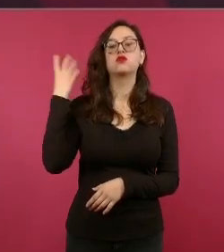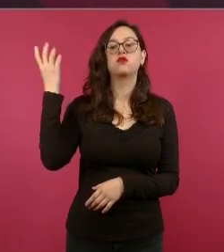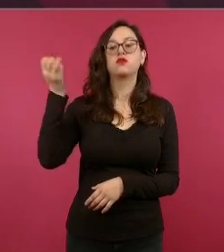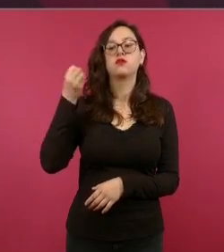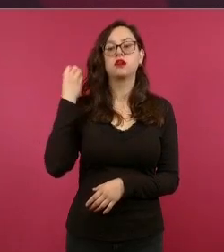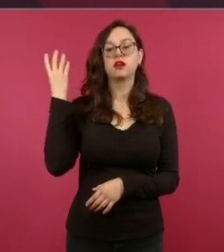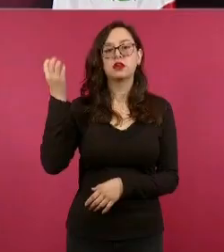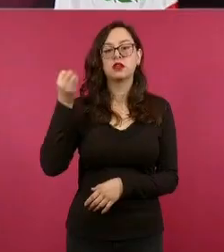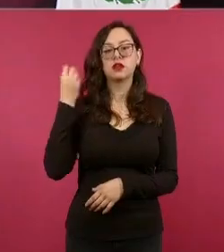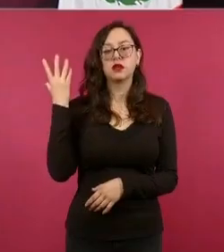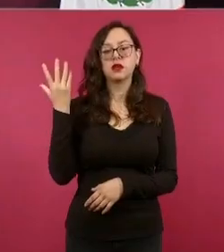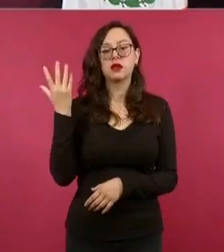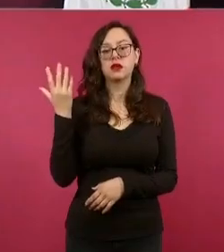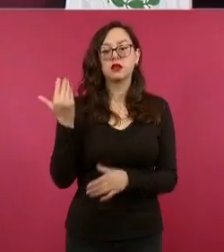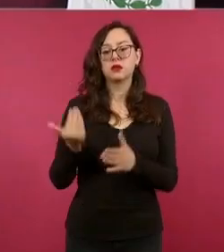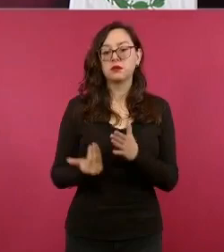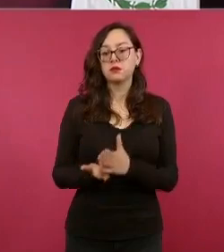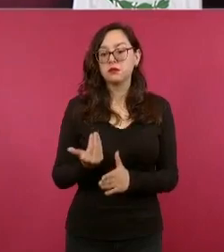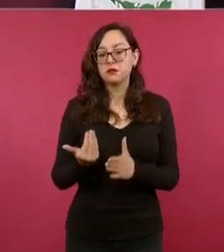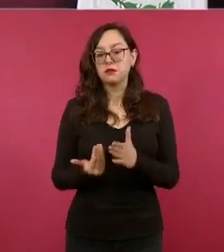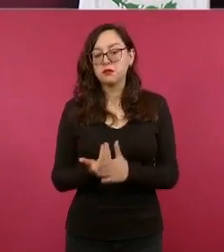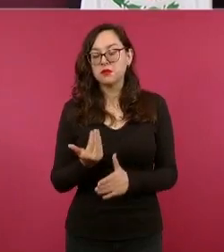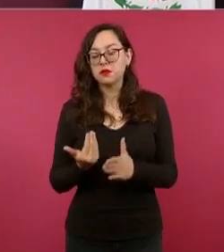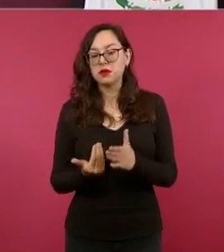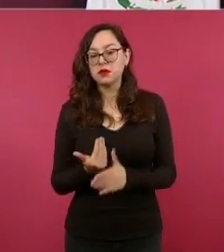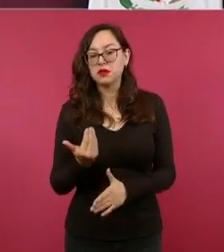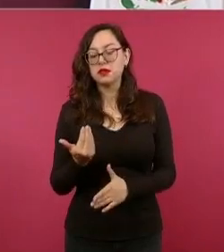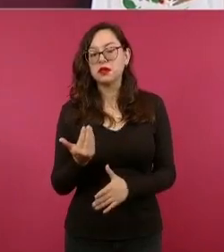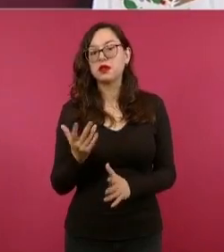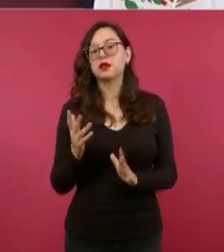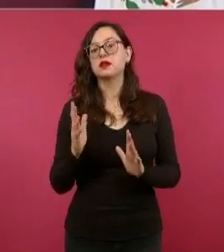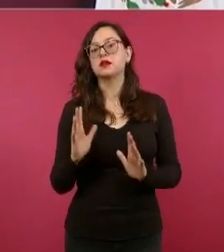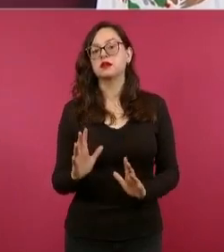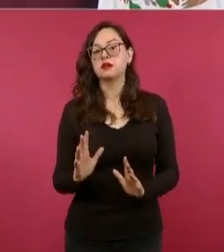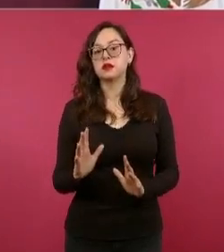mañaneras o matutinas.